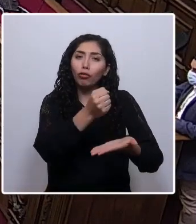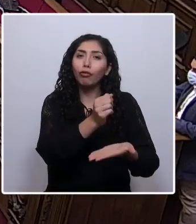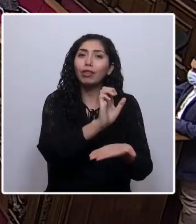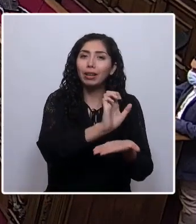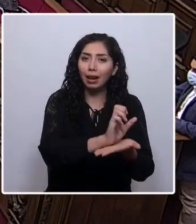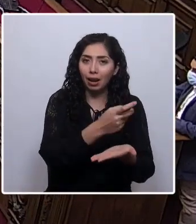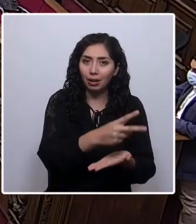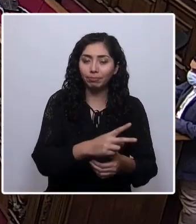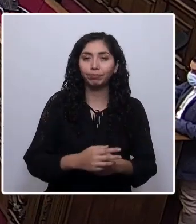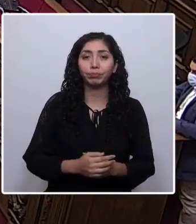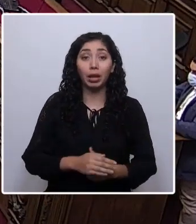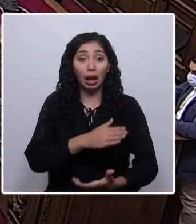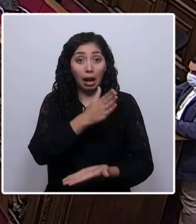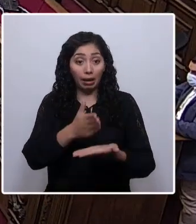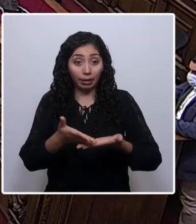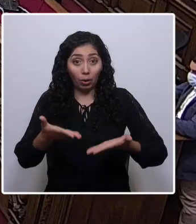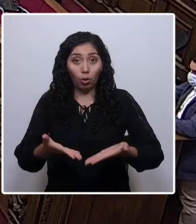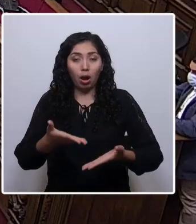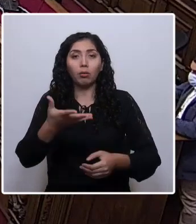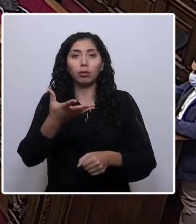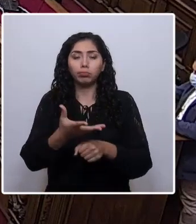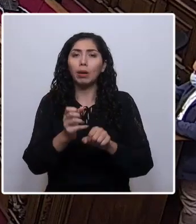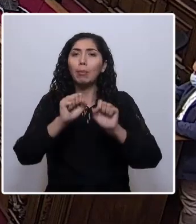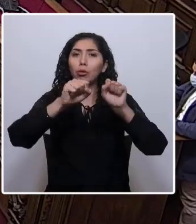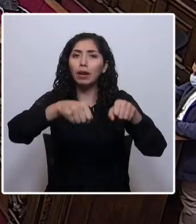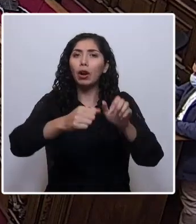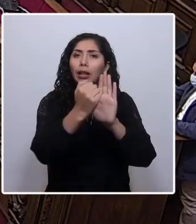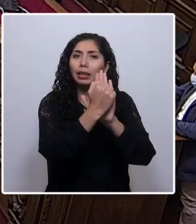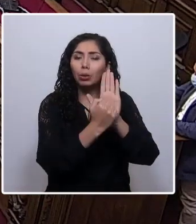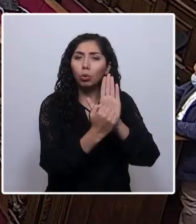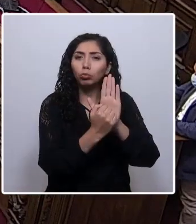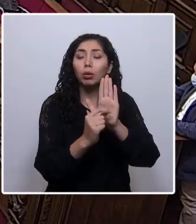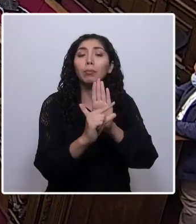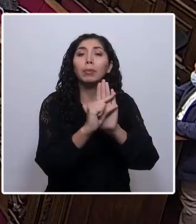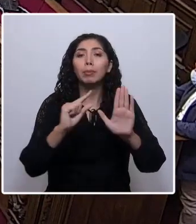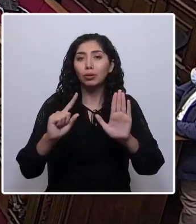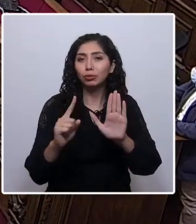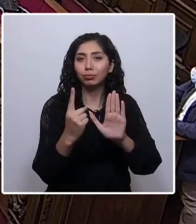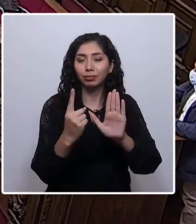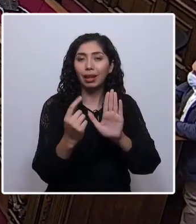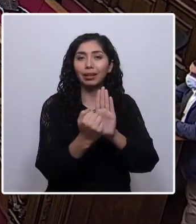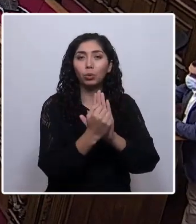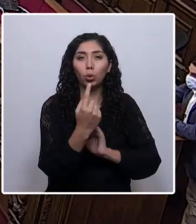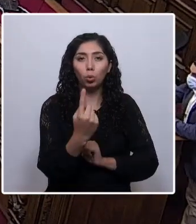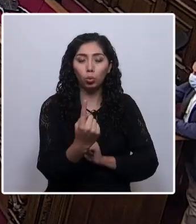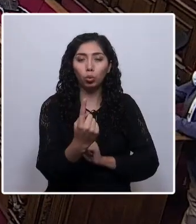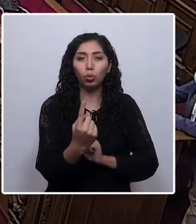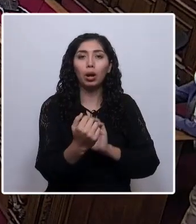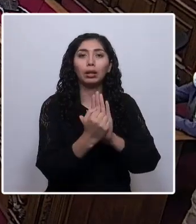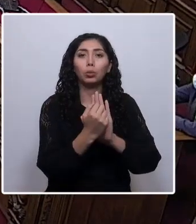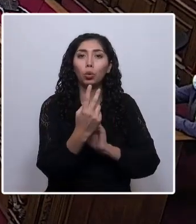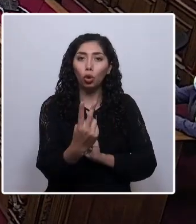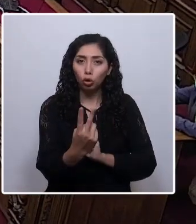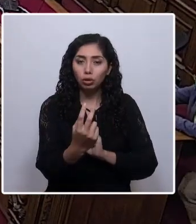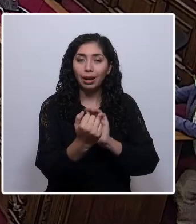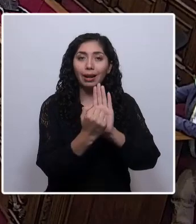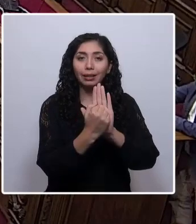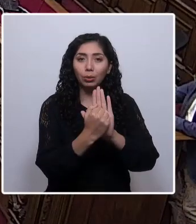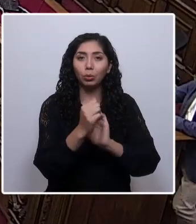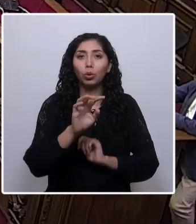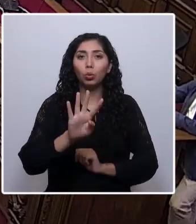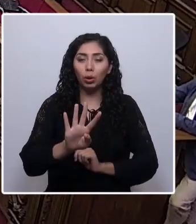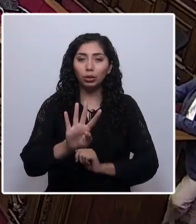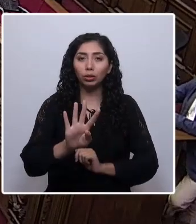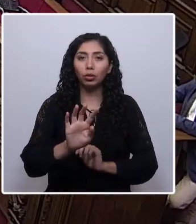momento se han aprobado los siguientes artículos: el inciso primero del artículo 1, el artículo 2, el artículo 4, el